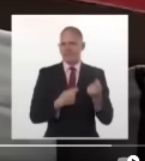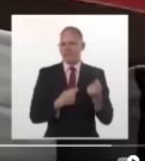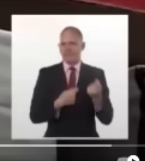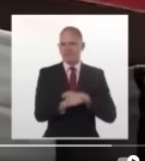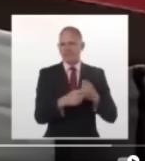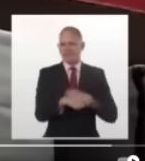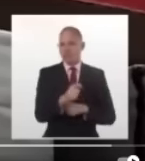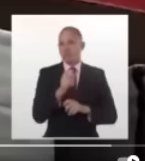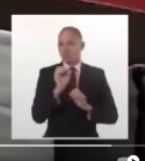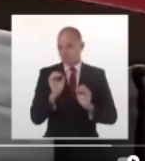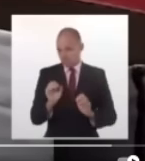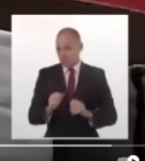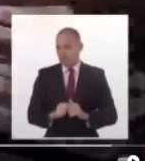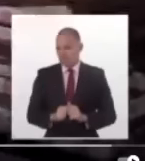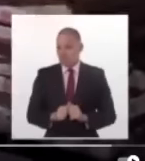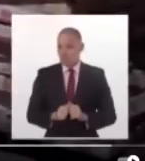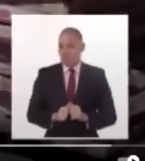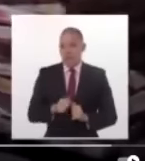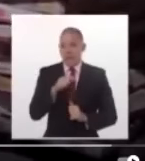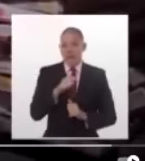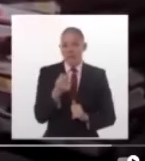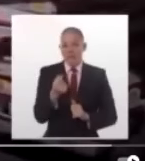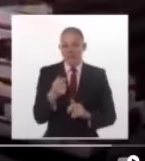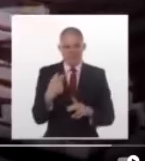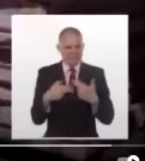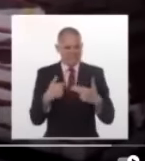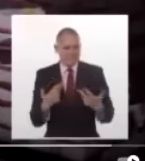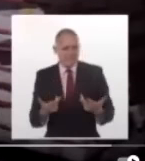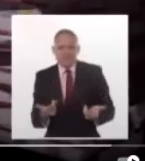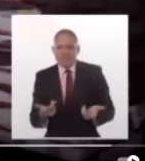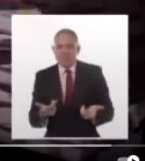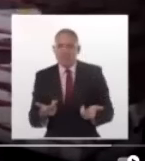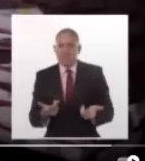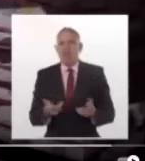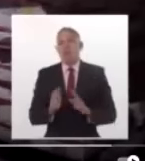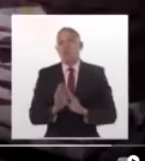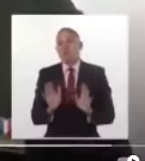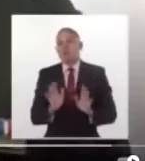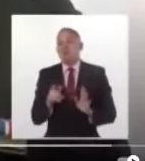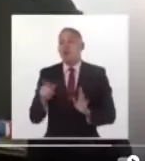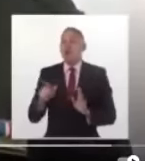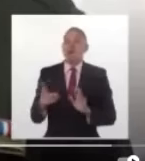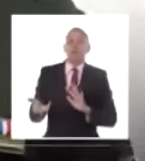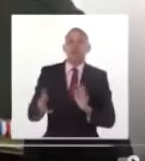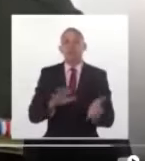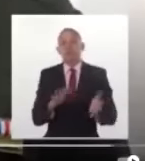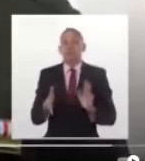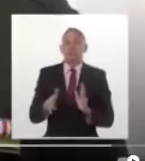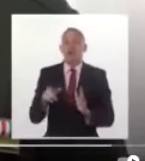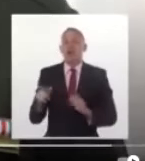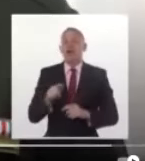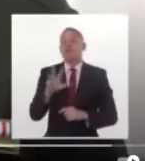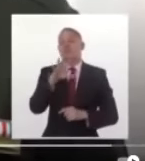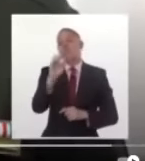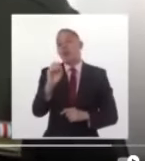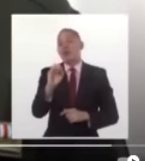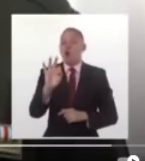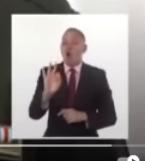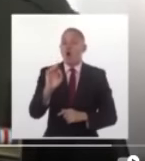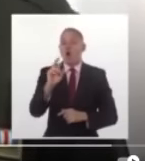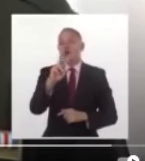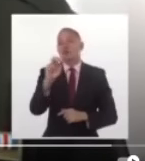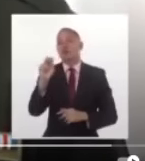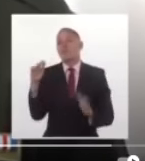más débil. Todos implicados en este delito oscilaban entre 50 y 200 mil pesos en dependencia del